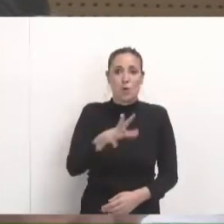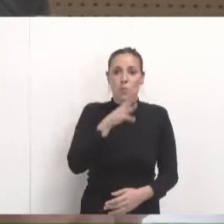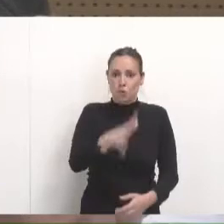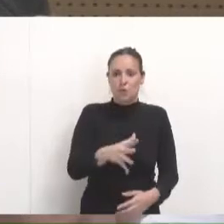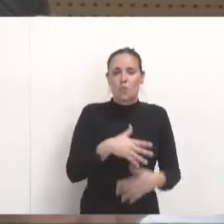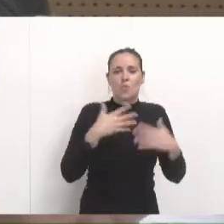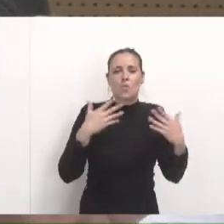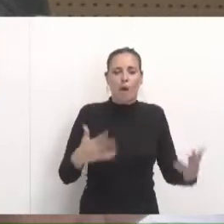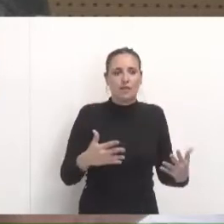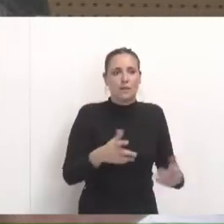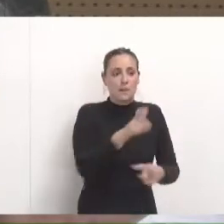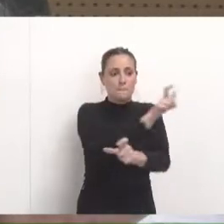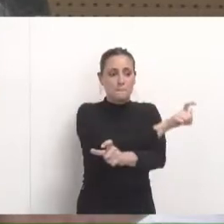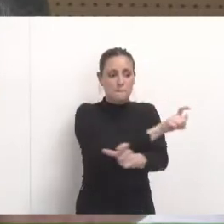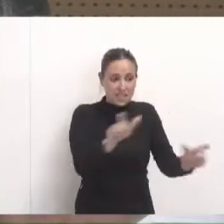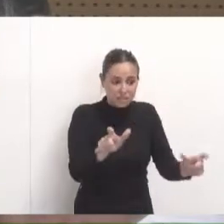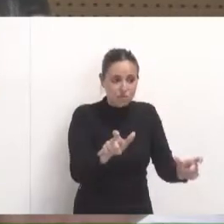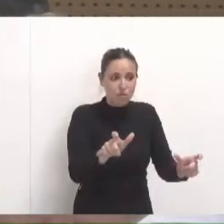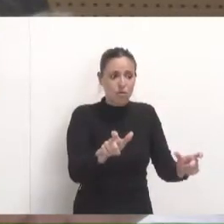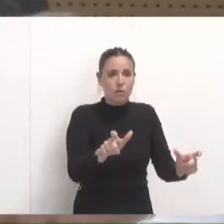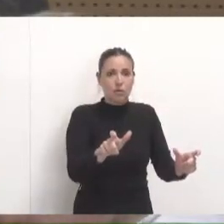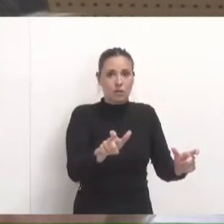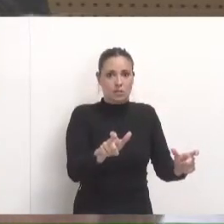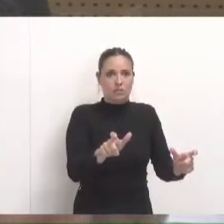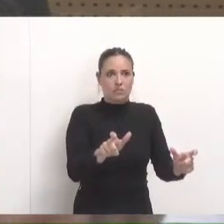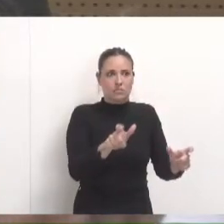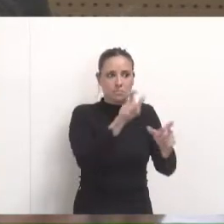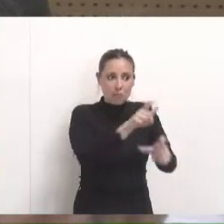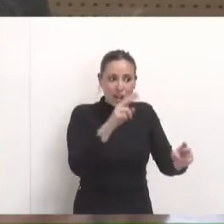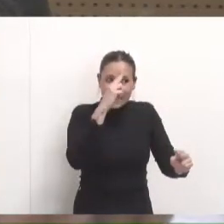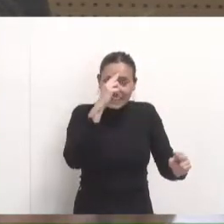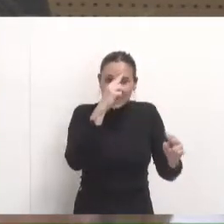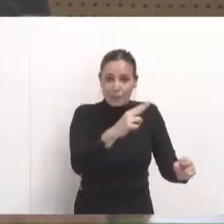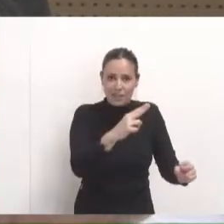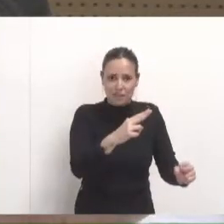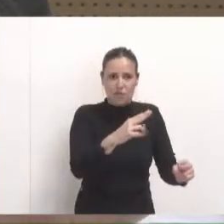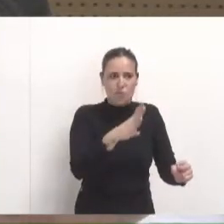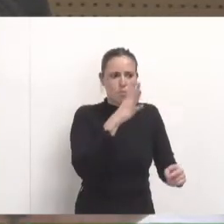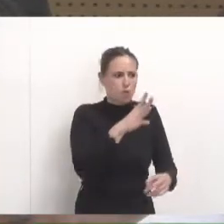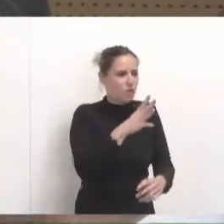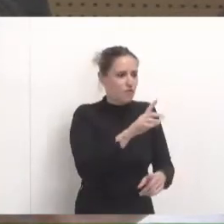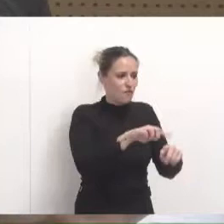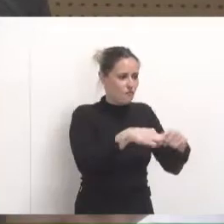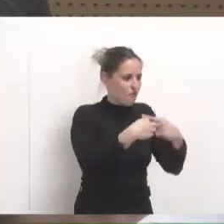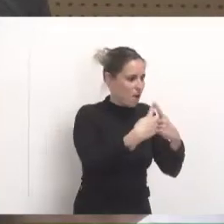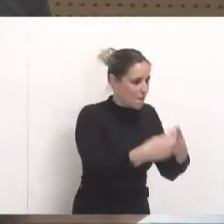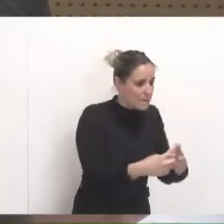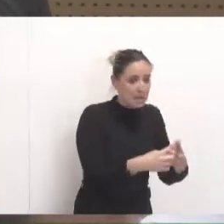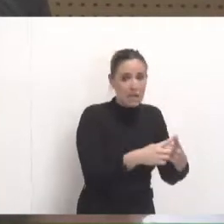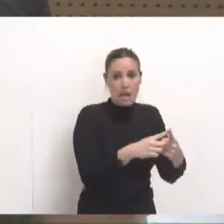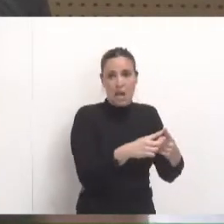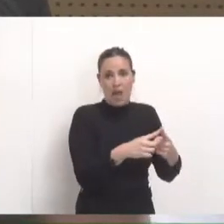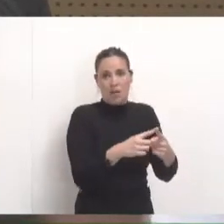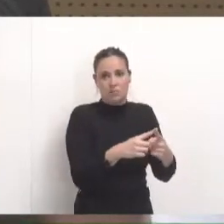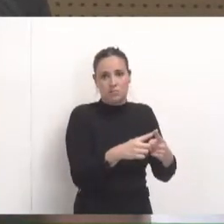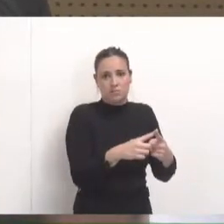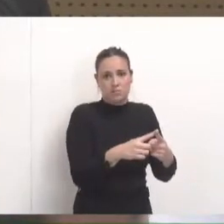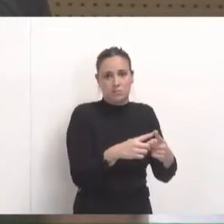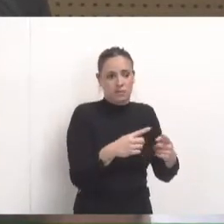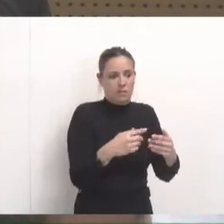por respeto a las personas que necesitan familias, descendientes que todavía viven y